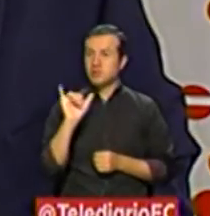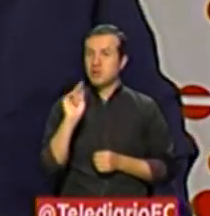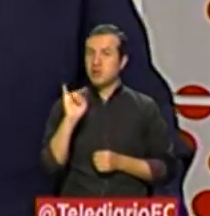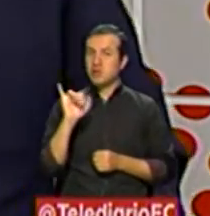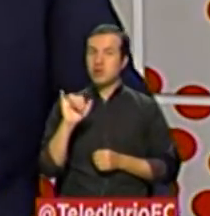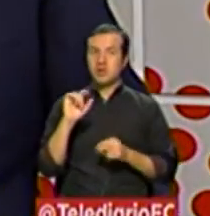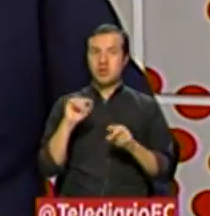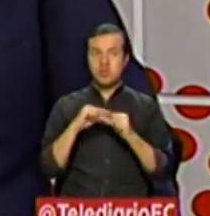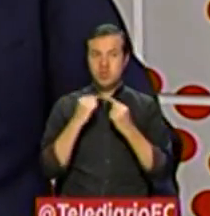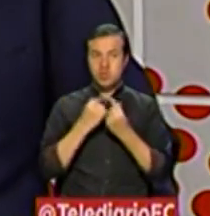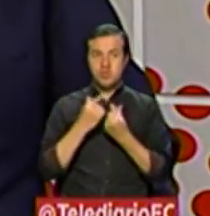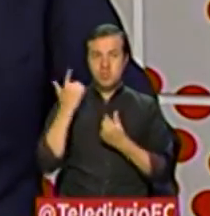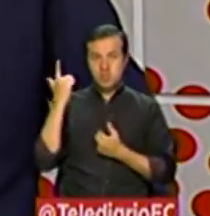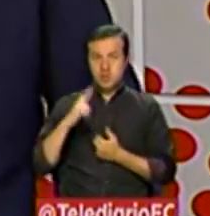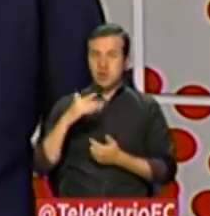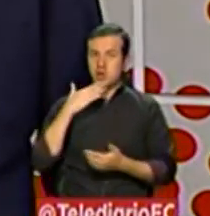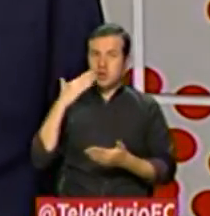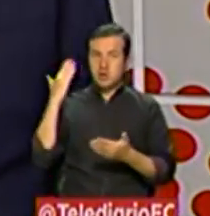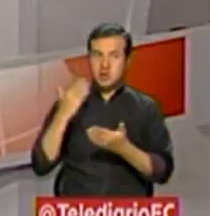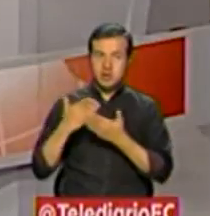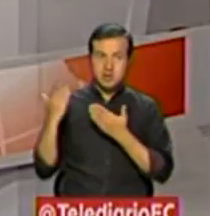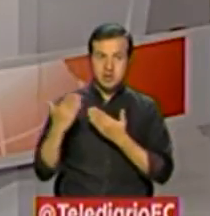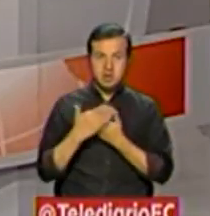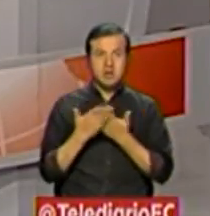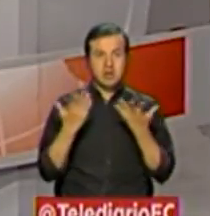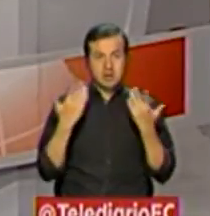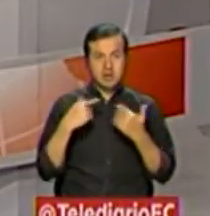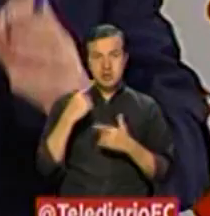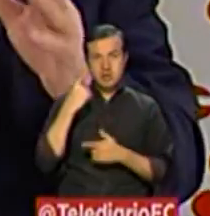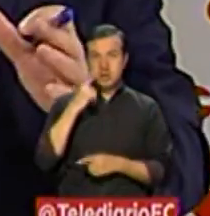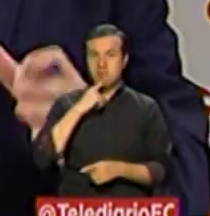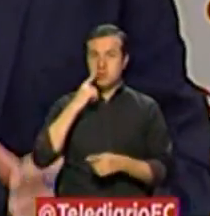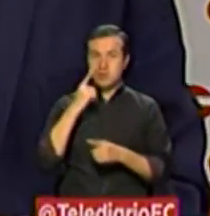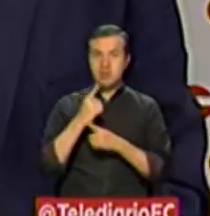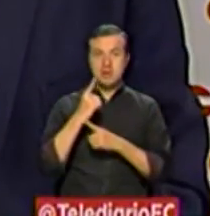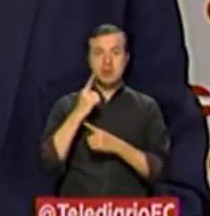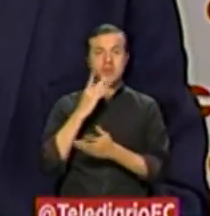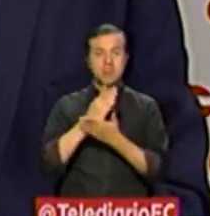asambleísta por Loja, gracias por estar esta mañana aquí en Primera Impresión. Brevísima pausa.